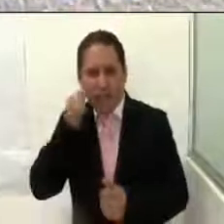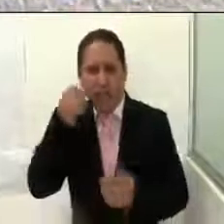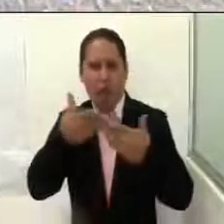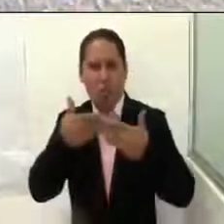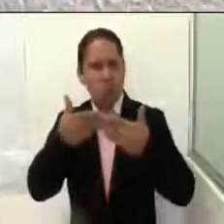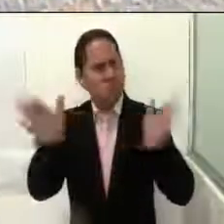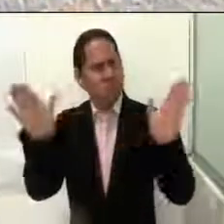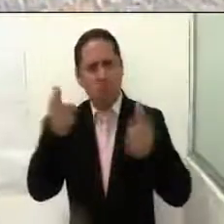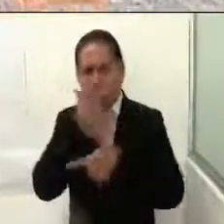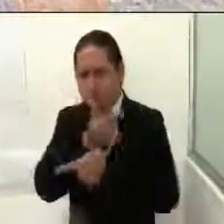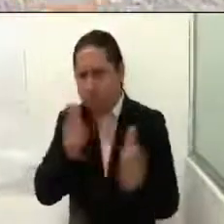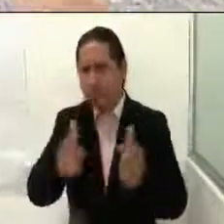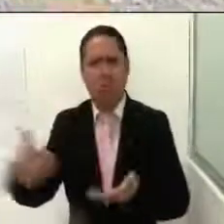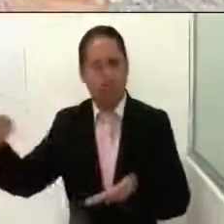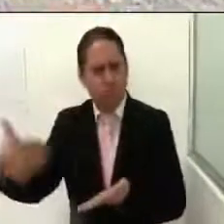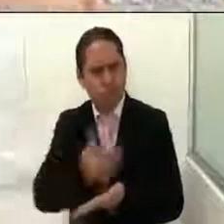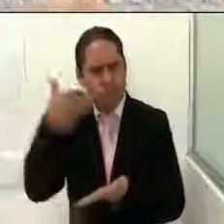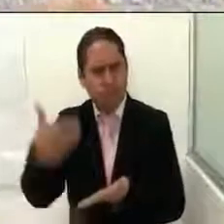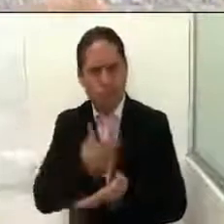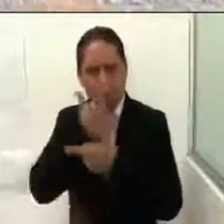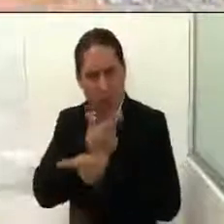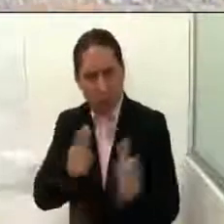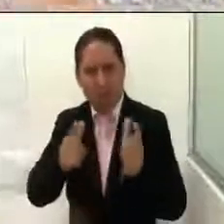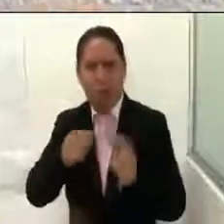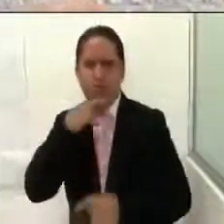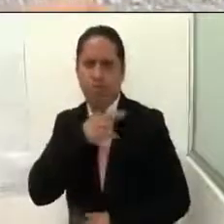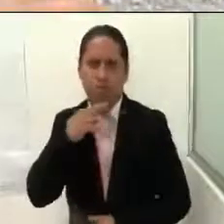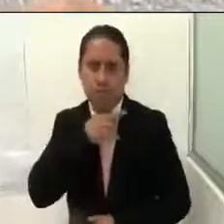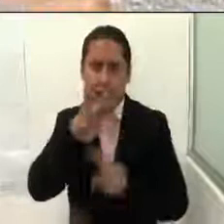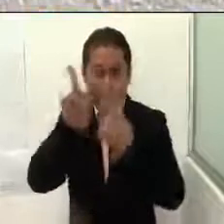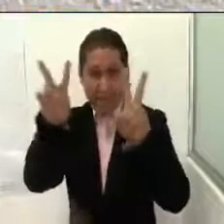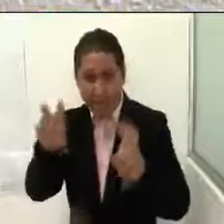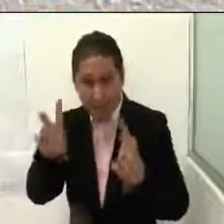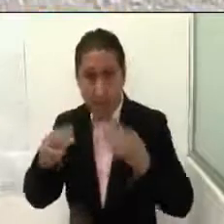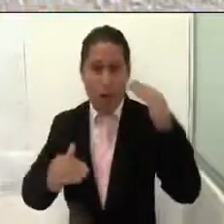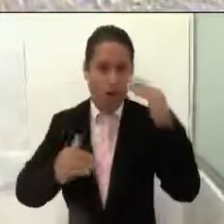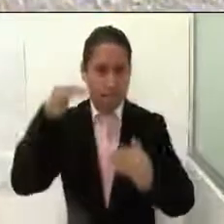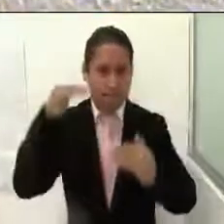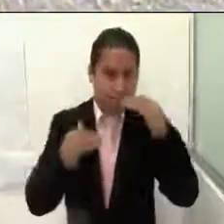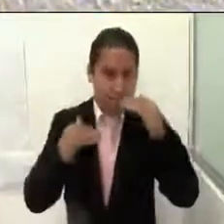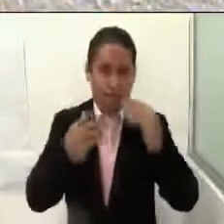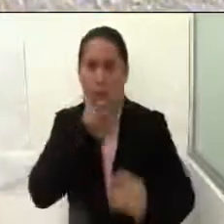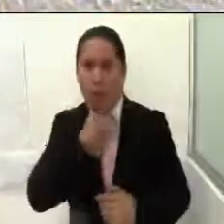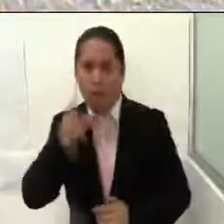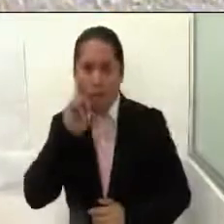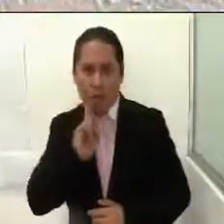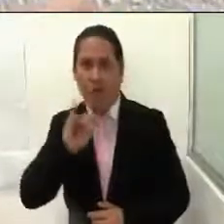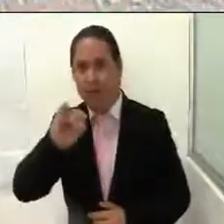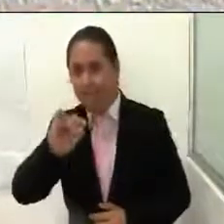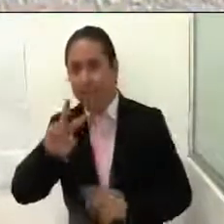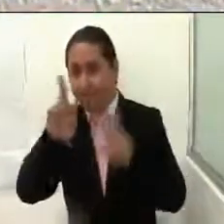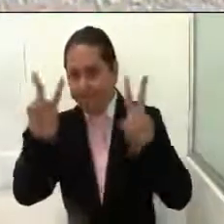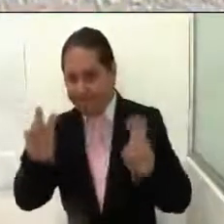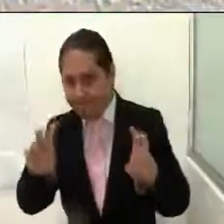manera inmediata en el tema concreto de la equidad de género la equidad de género es un tema muy sensible